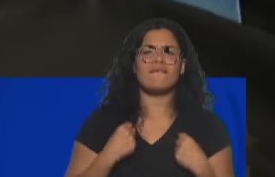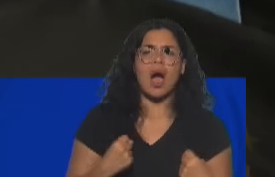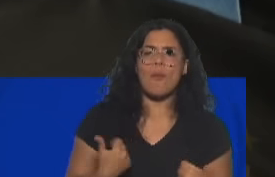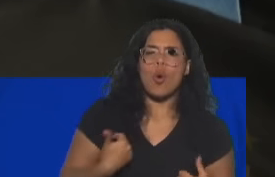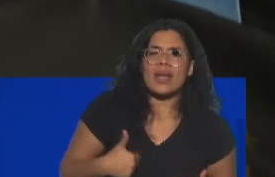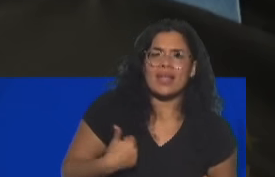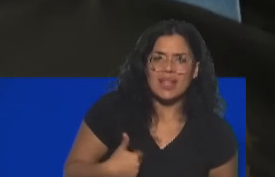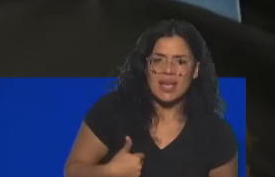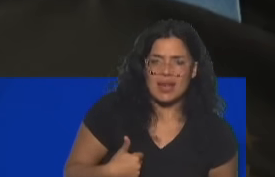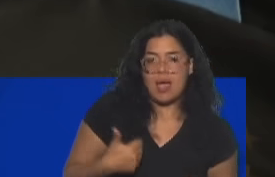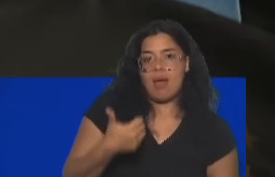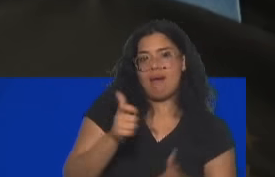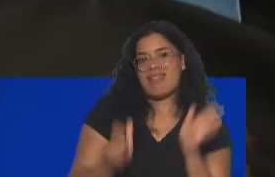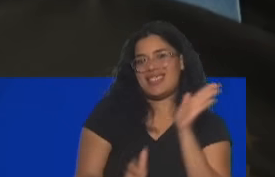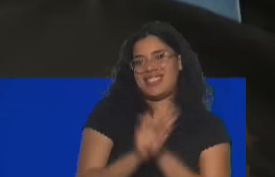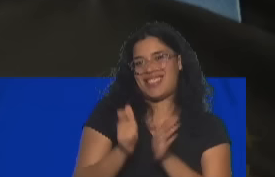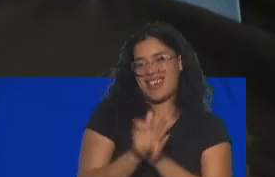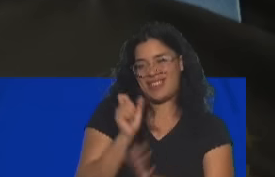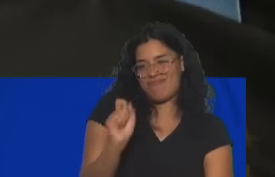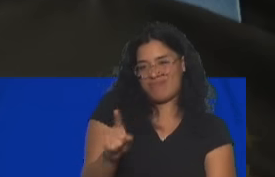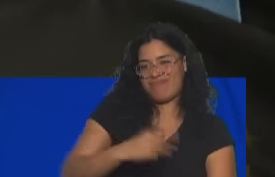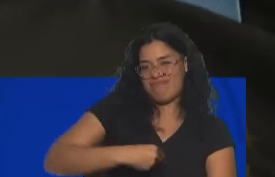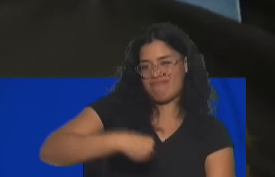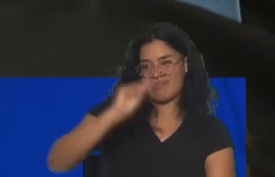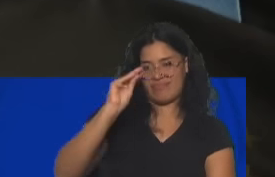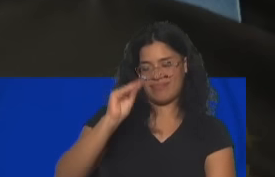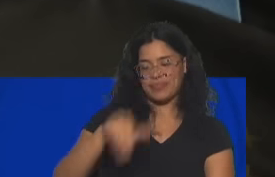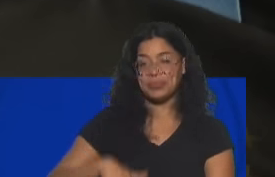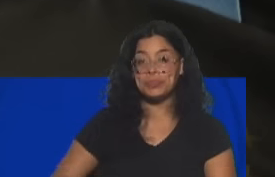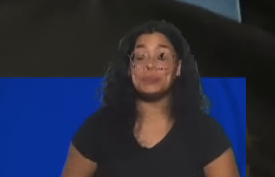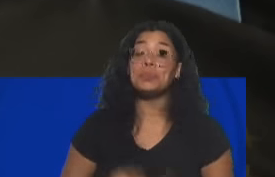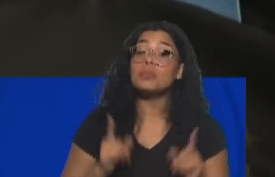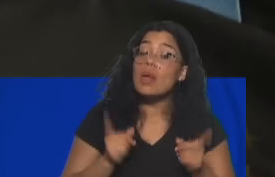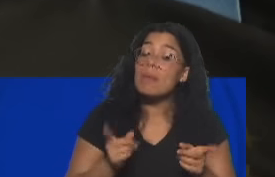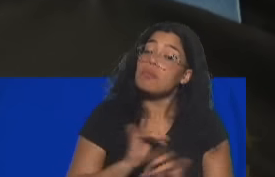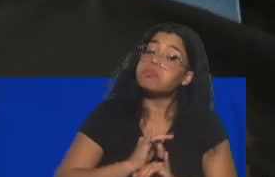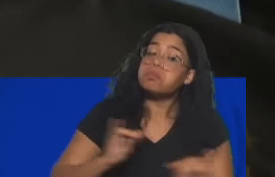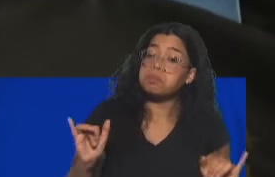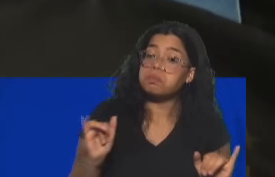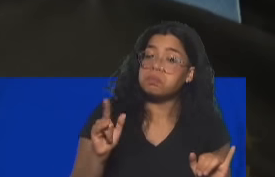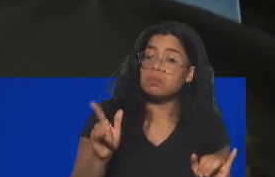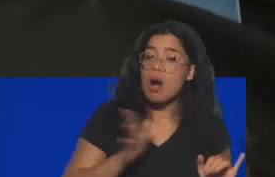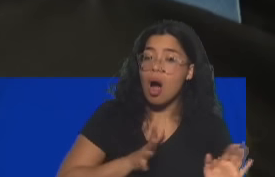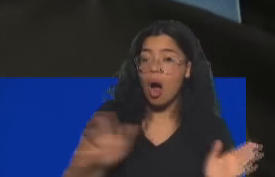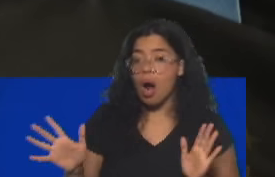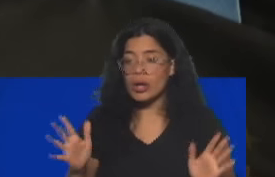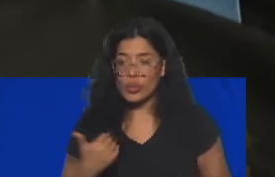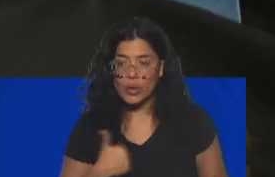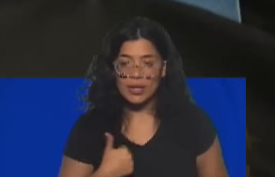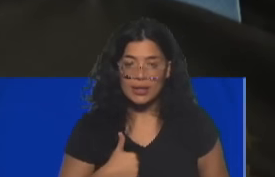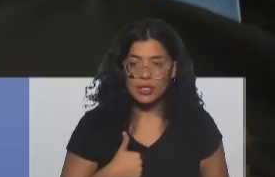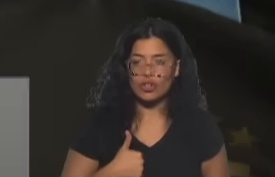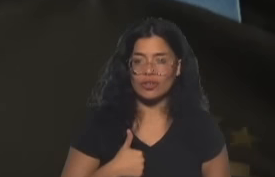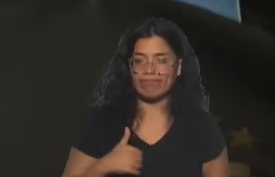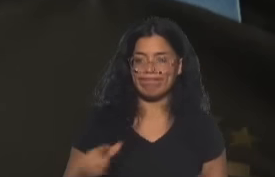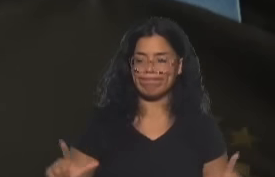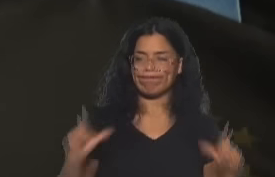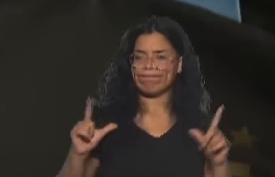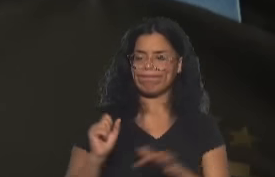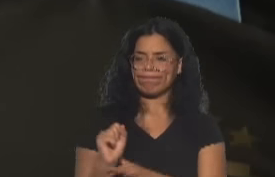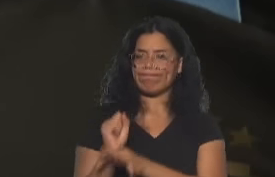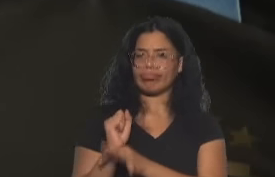26. Y además destacó la actuación del arquero argentino, figura del partido, insistimos, el chico